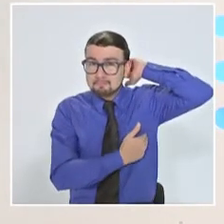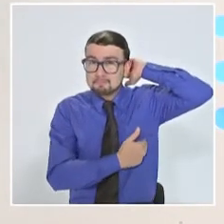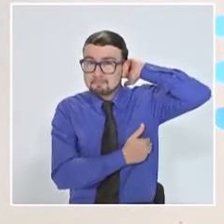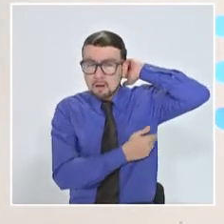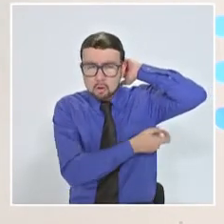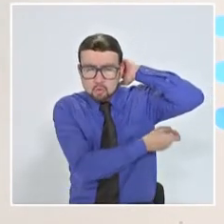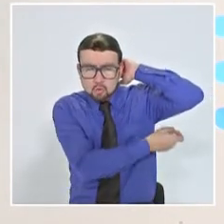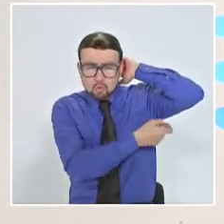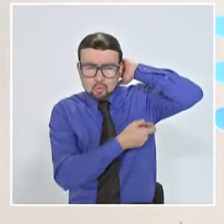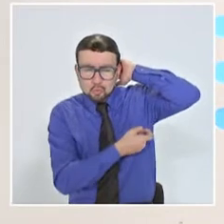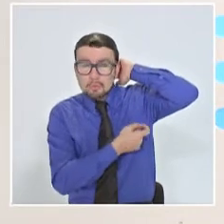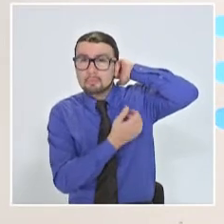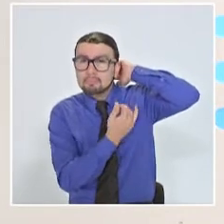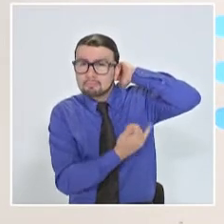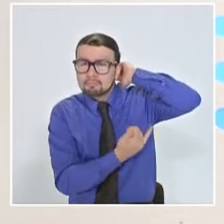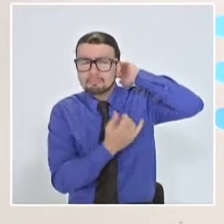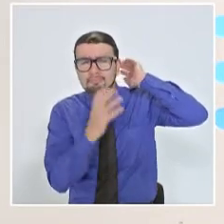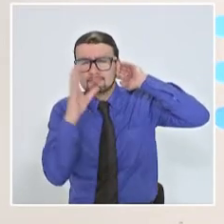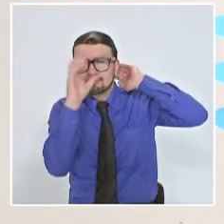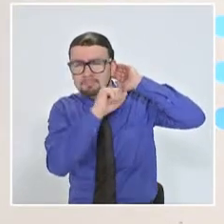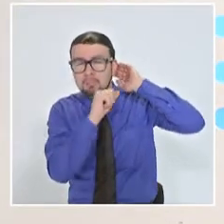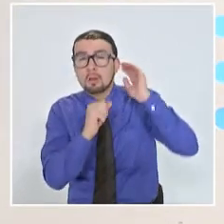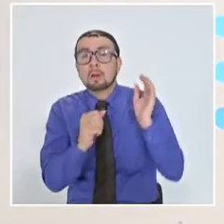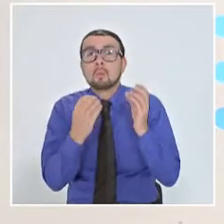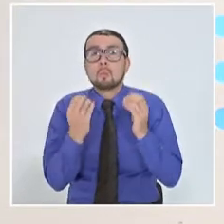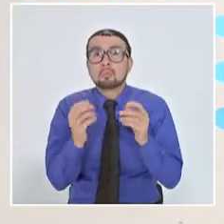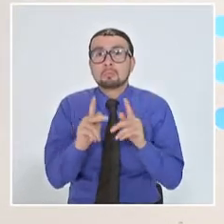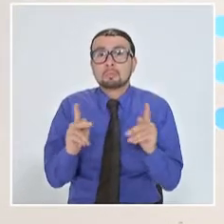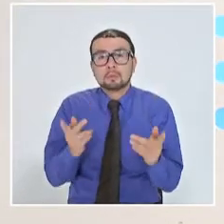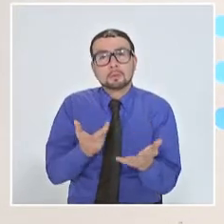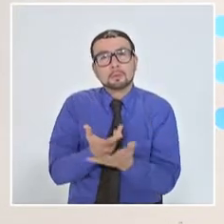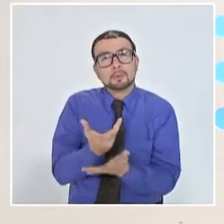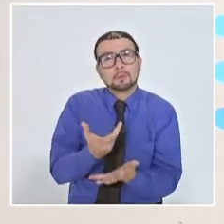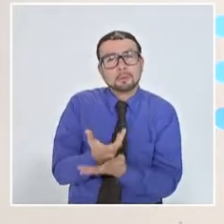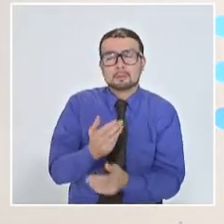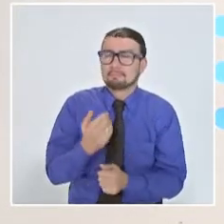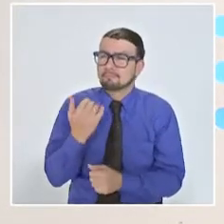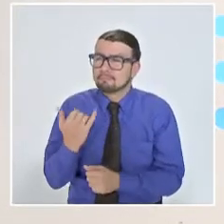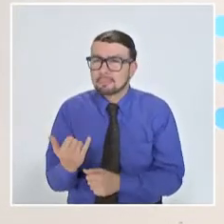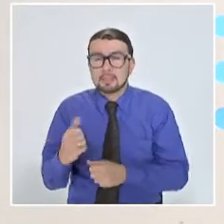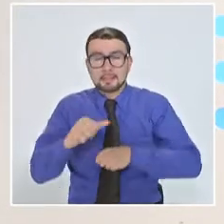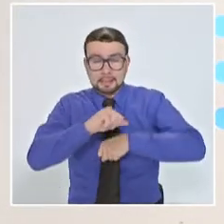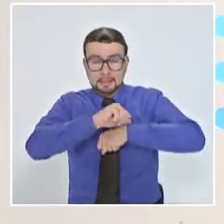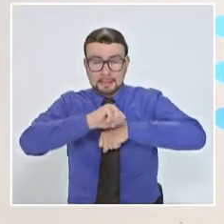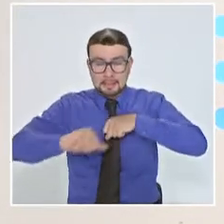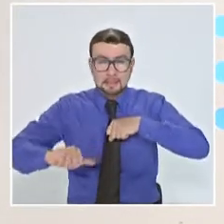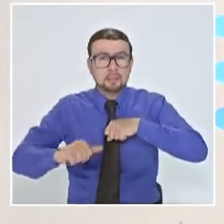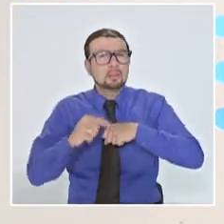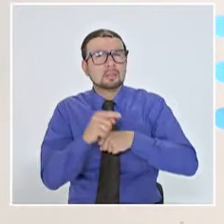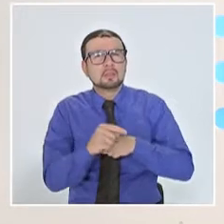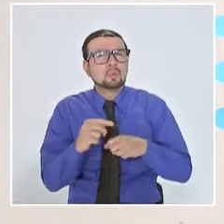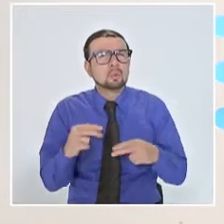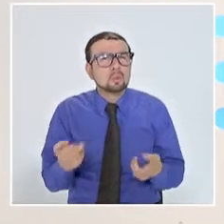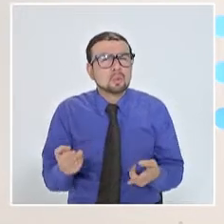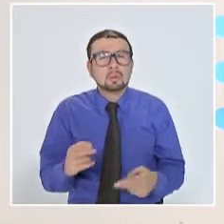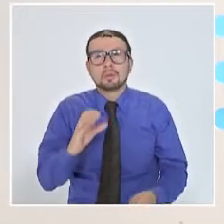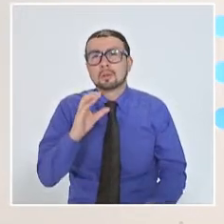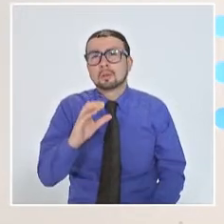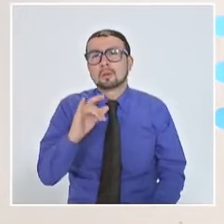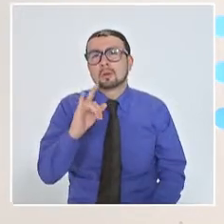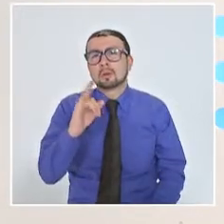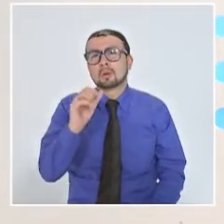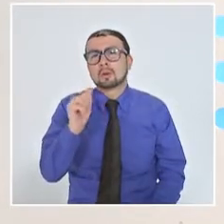cáncer, por eso a muchas pacientes se les lleva a un procedimiento quirúrgico que llama una cuadrantectomía, es